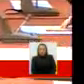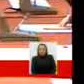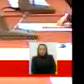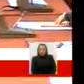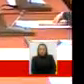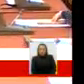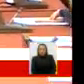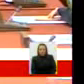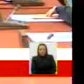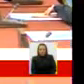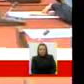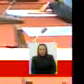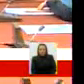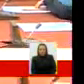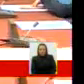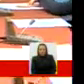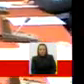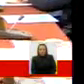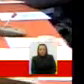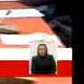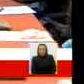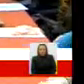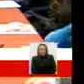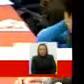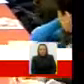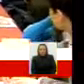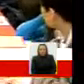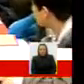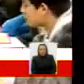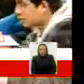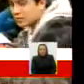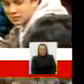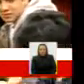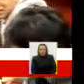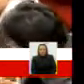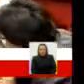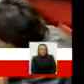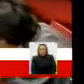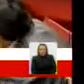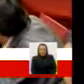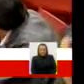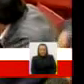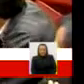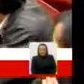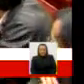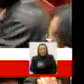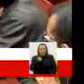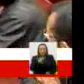tu nombre y tu pregunta. Fernando Hinostroza.